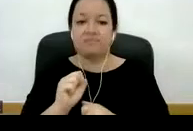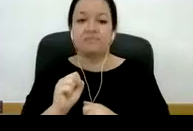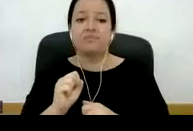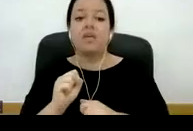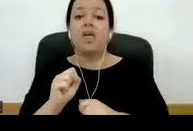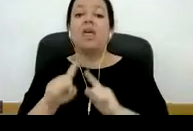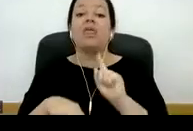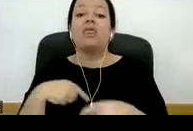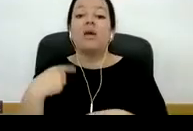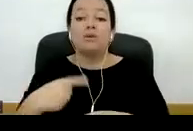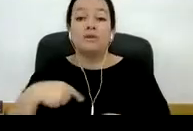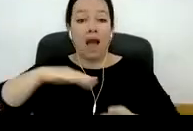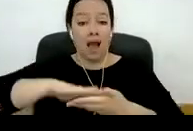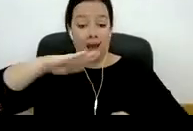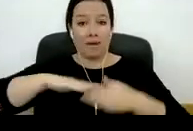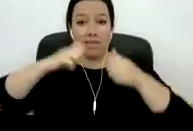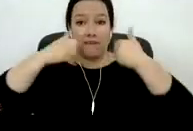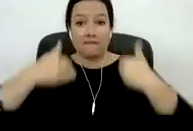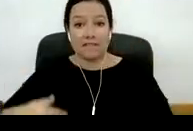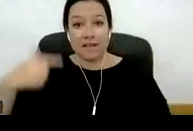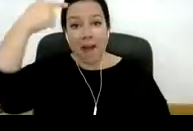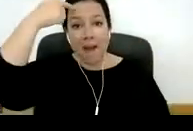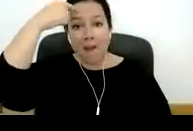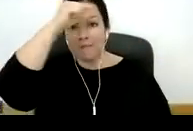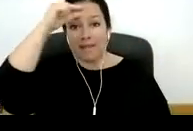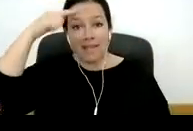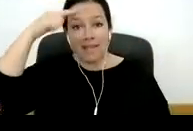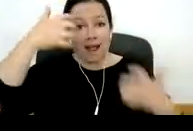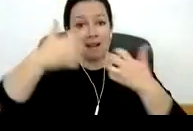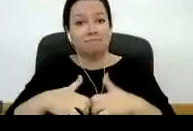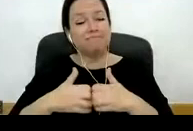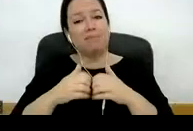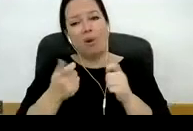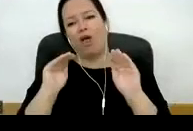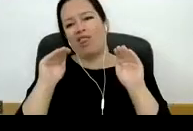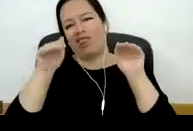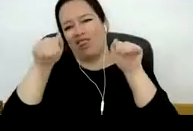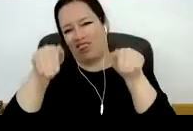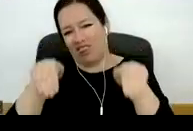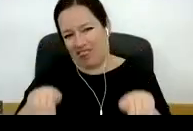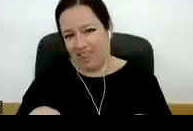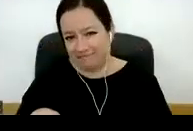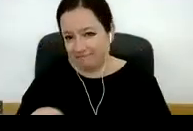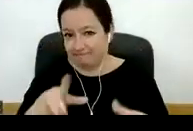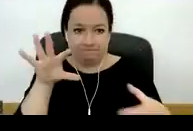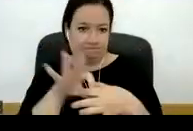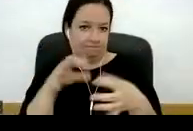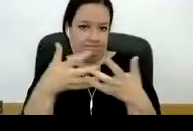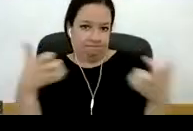comporta un descenso gradual de las capacidades físicas y mentales. Yo creo que encaja perfectamente con lo que